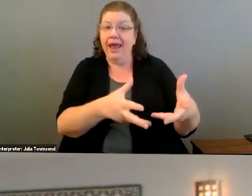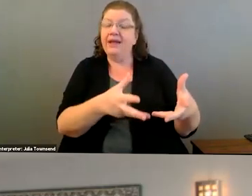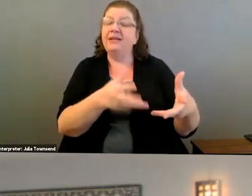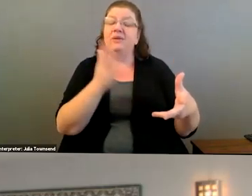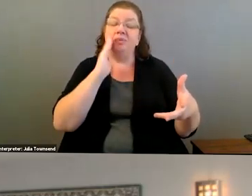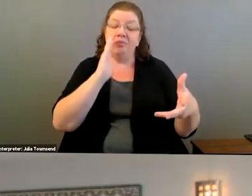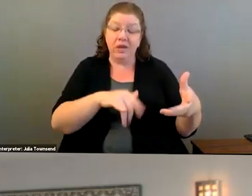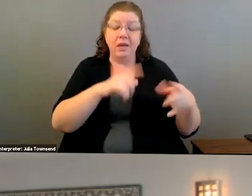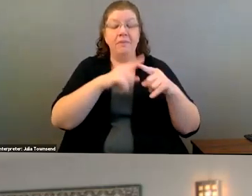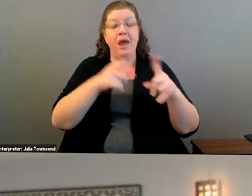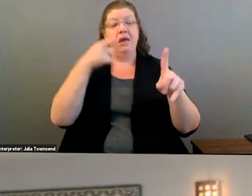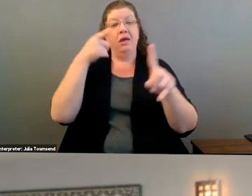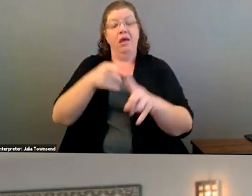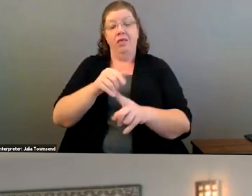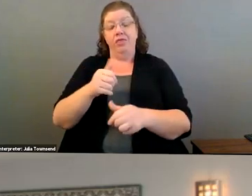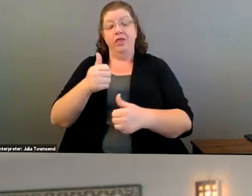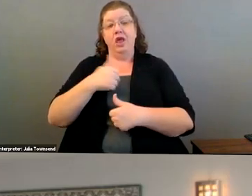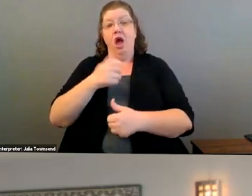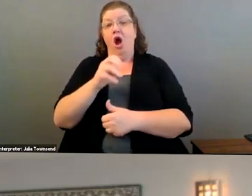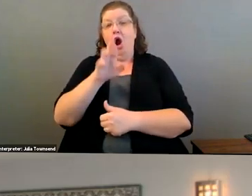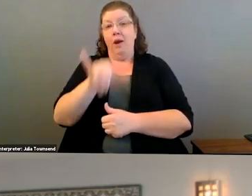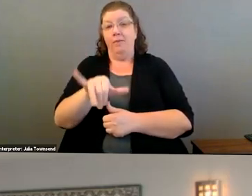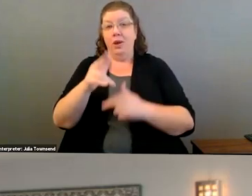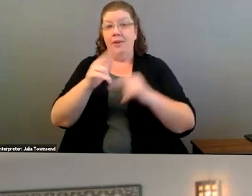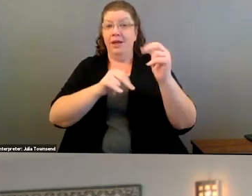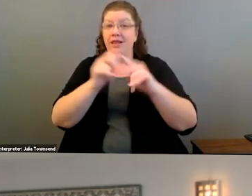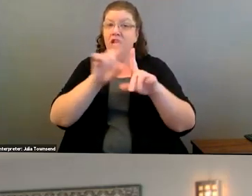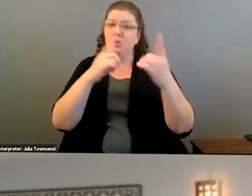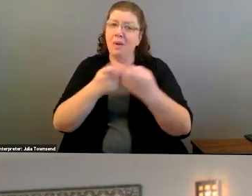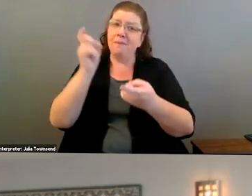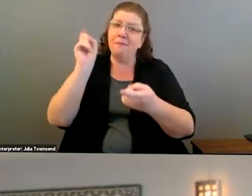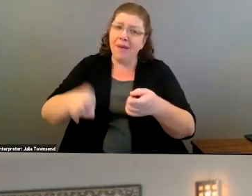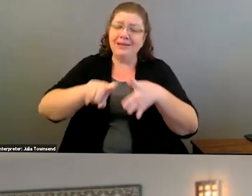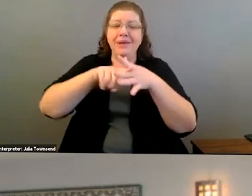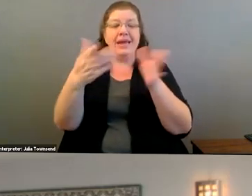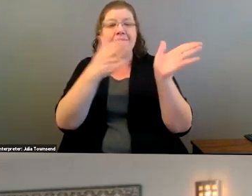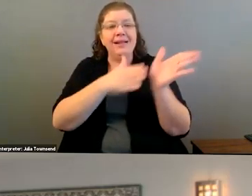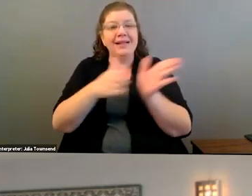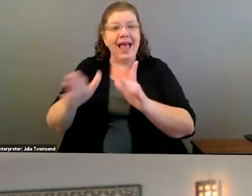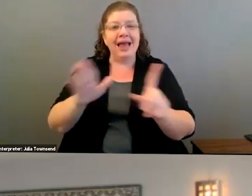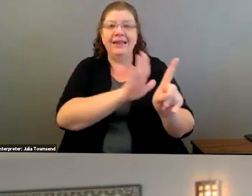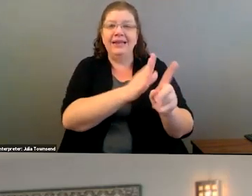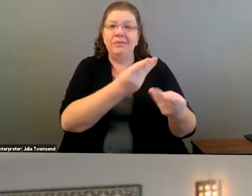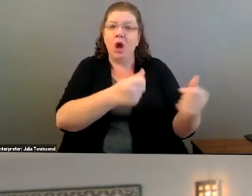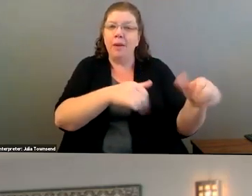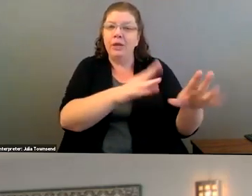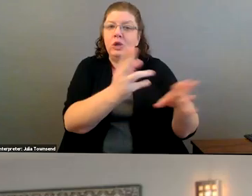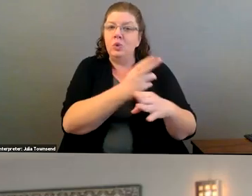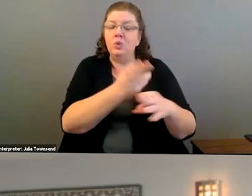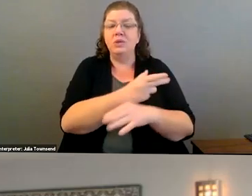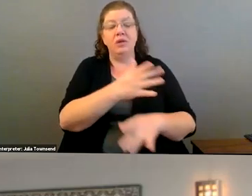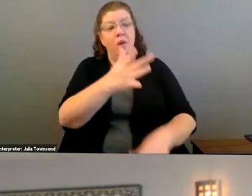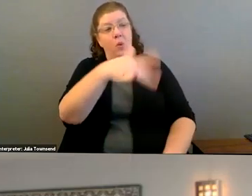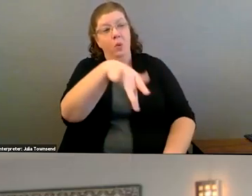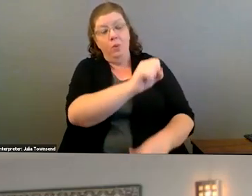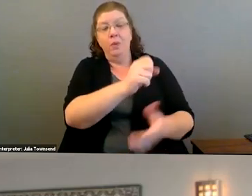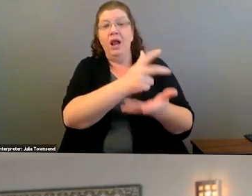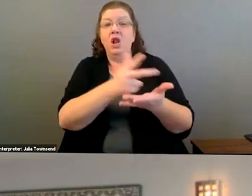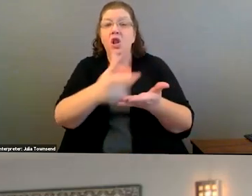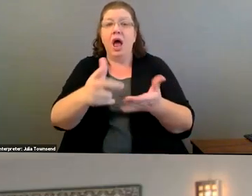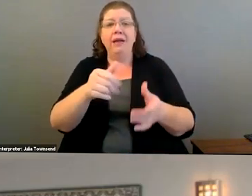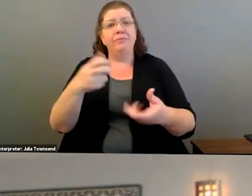vigente específicamente con la a amor y el distrito me está planear para su uso los lotes vacantes son problemáticos